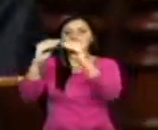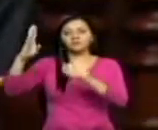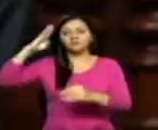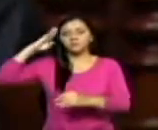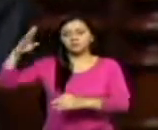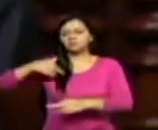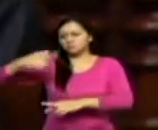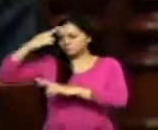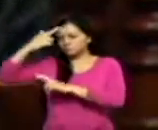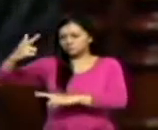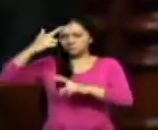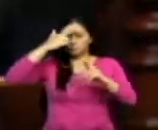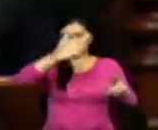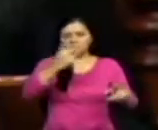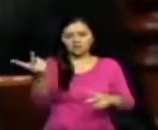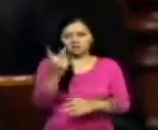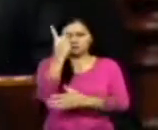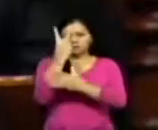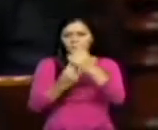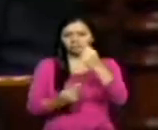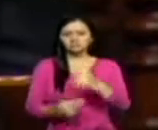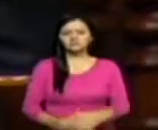de las Fuerzas Armadas.